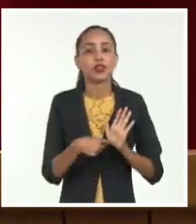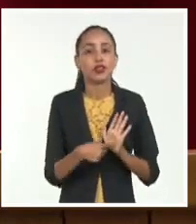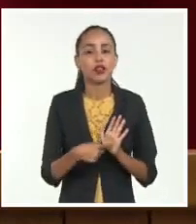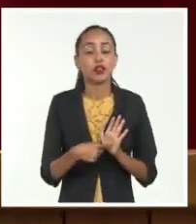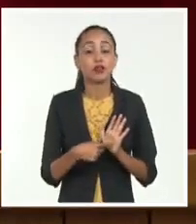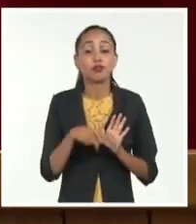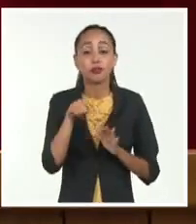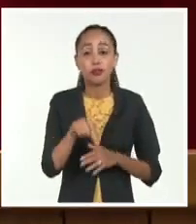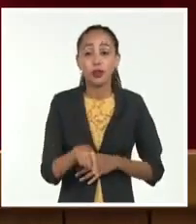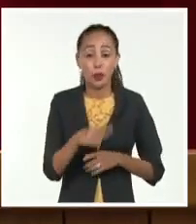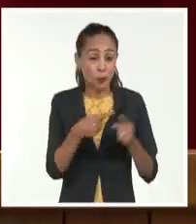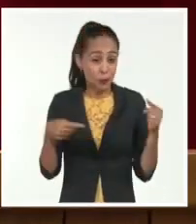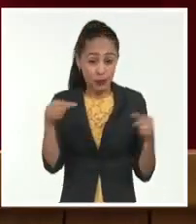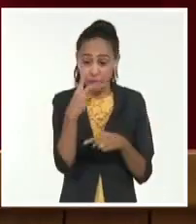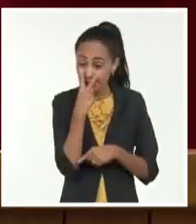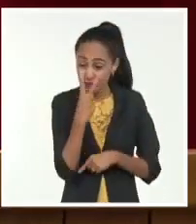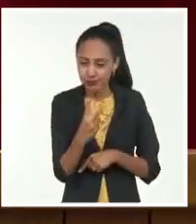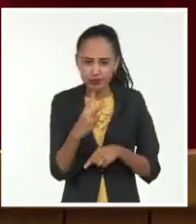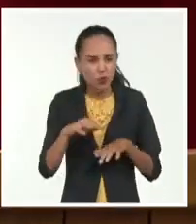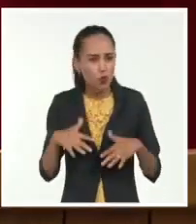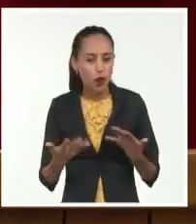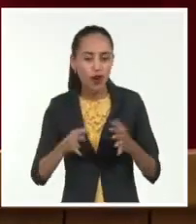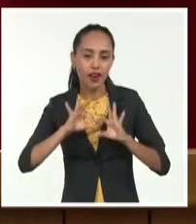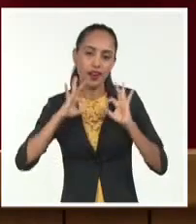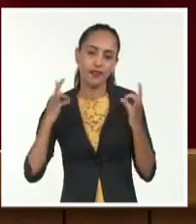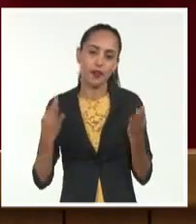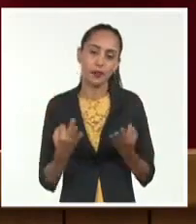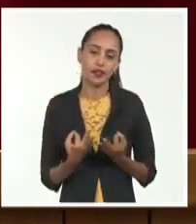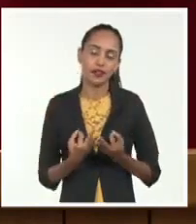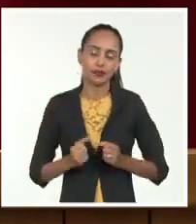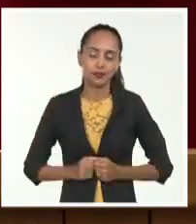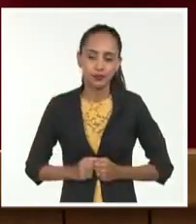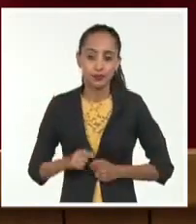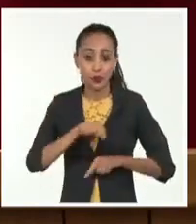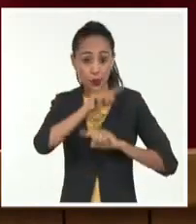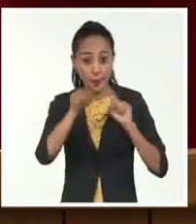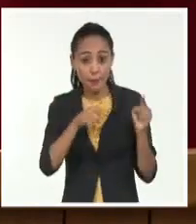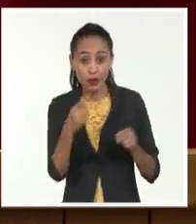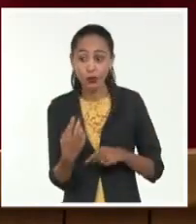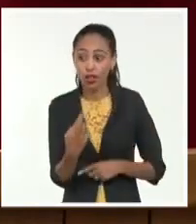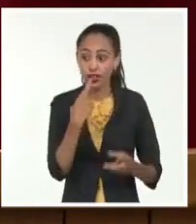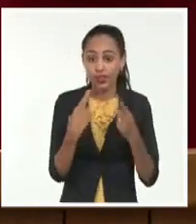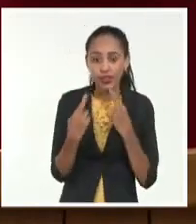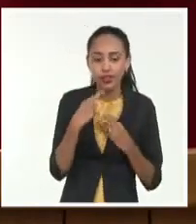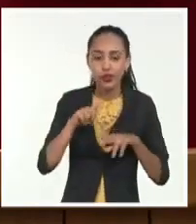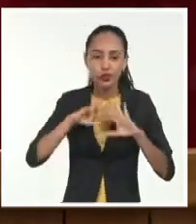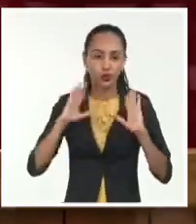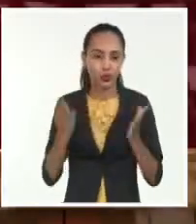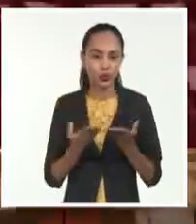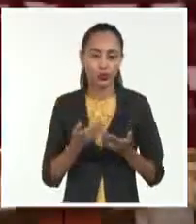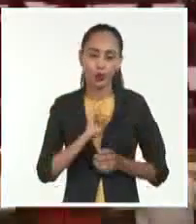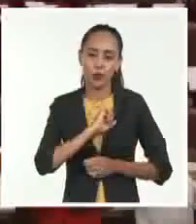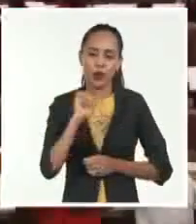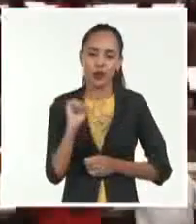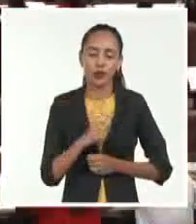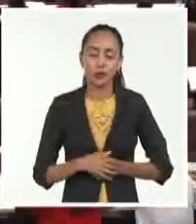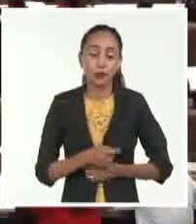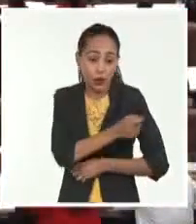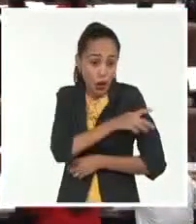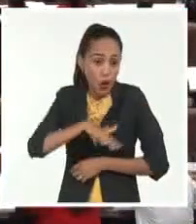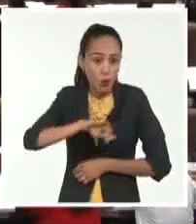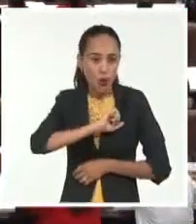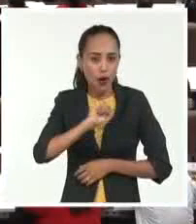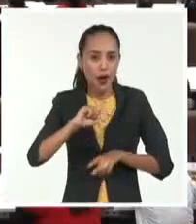otro que las familias. Con esa consulta hemos ganado todos. El pueblo, porque ha